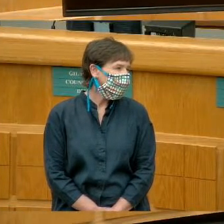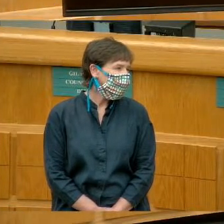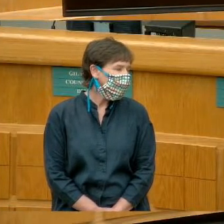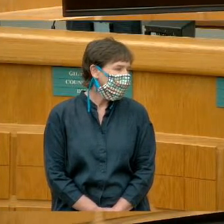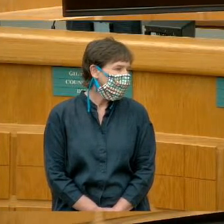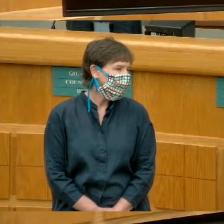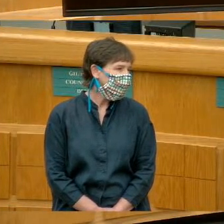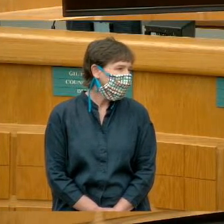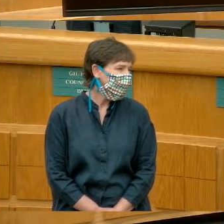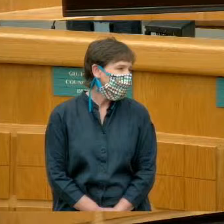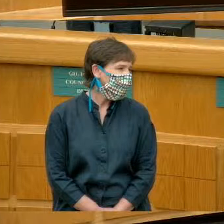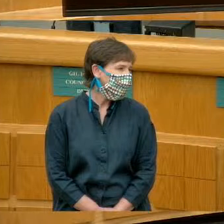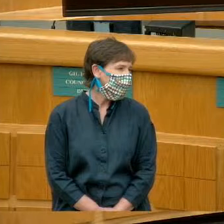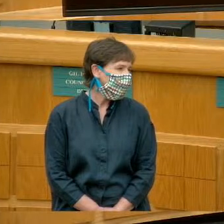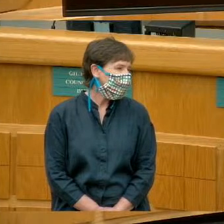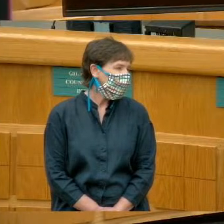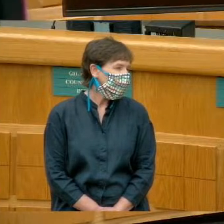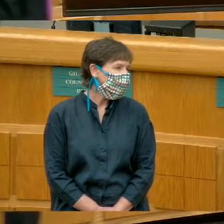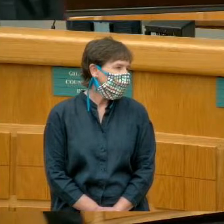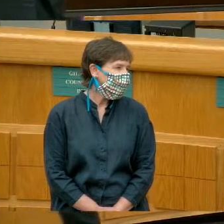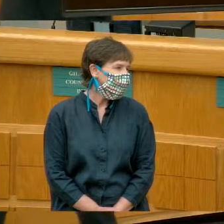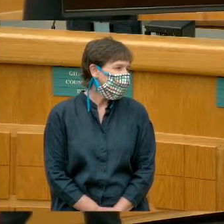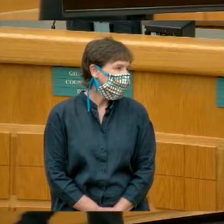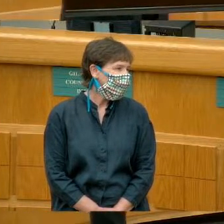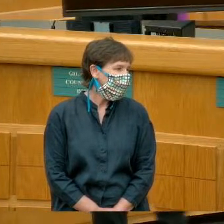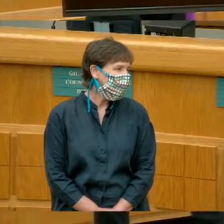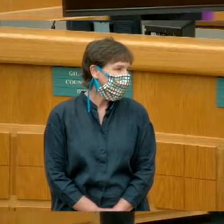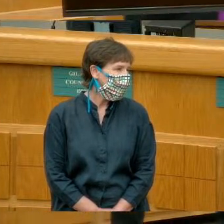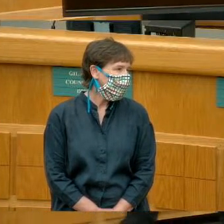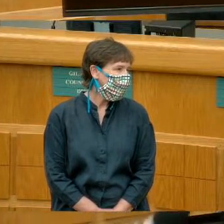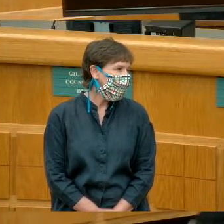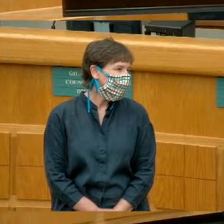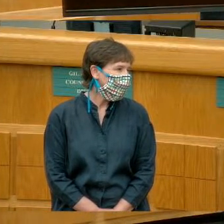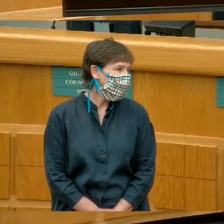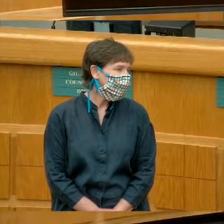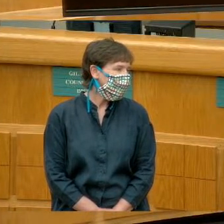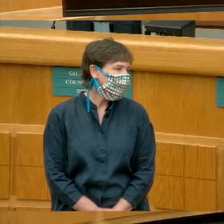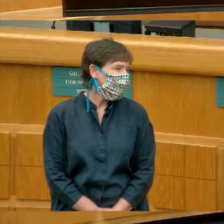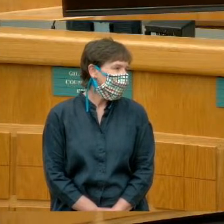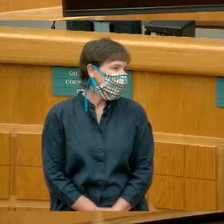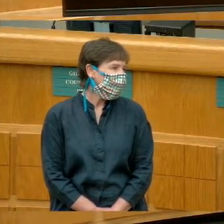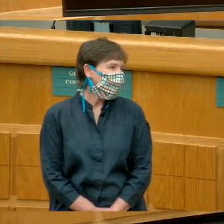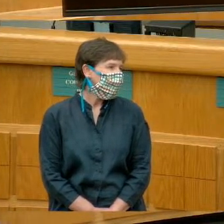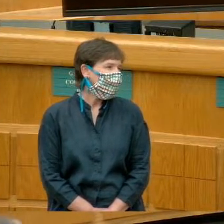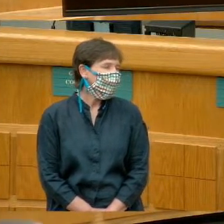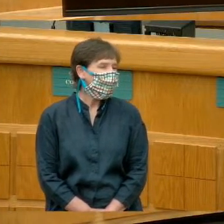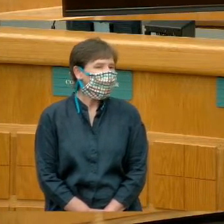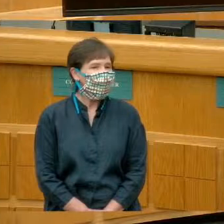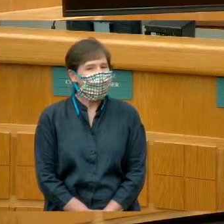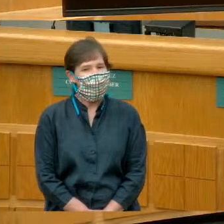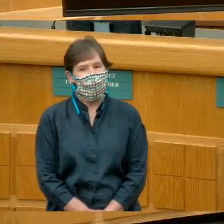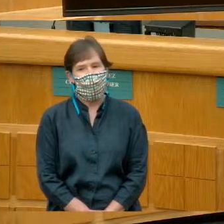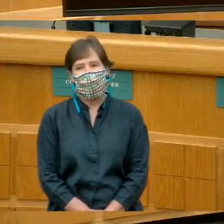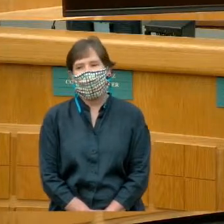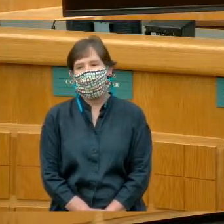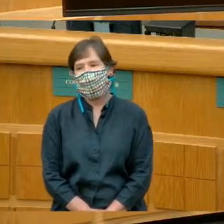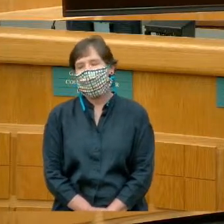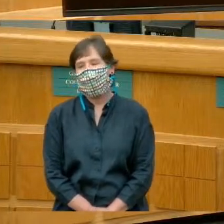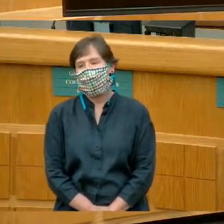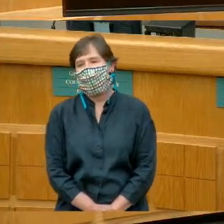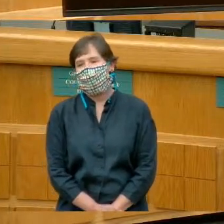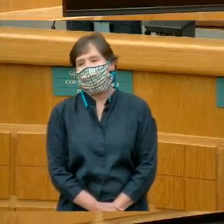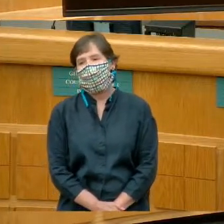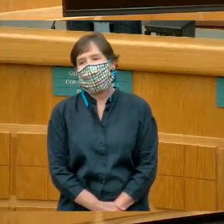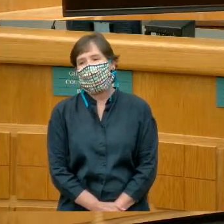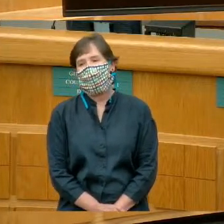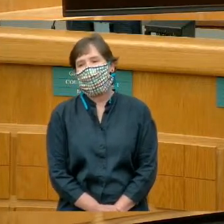esto ofrece cierta protección, no lo van a proteger al 100%. Para aquellas personas que nunca han tenido problemas para hablar, este es su momento, pero para aquellos